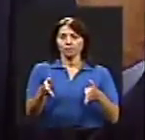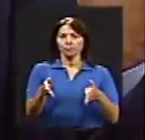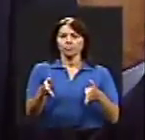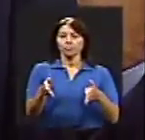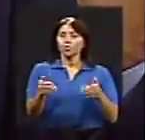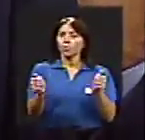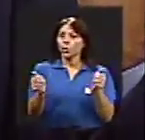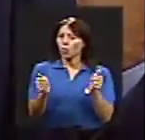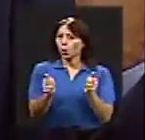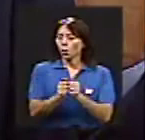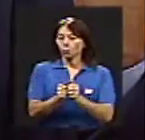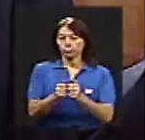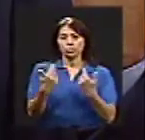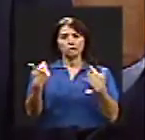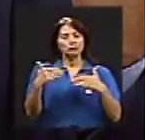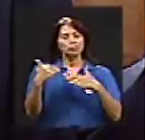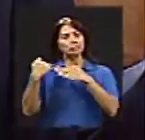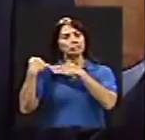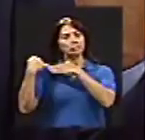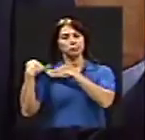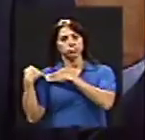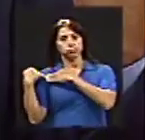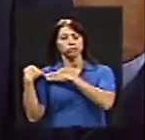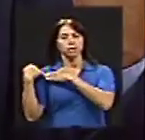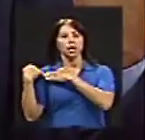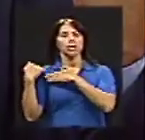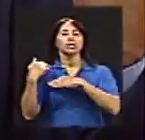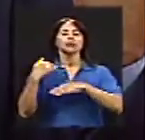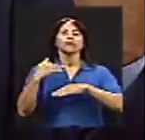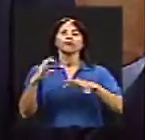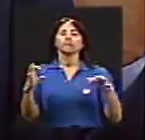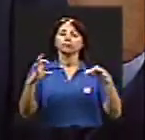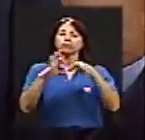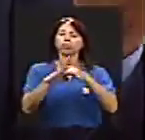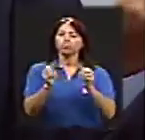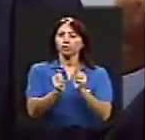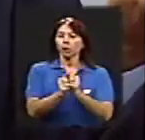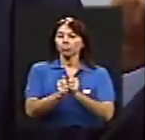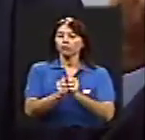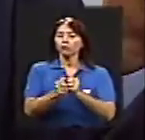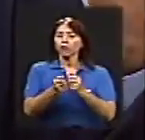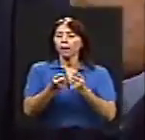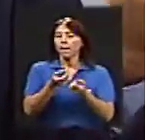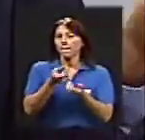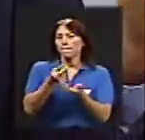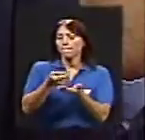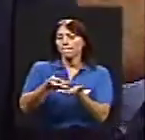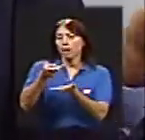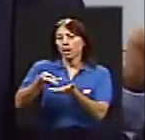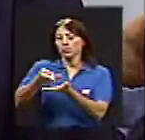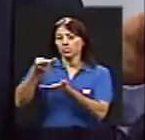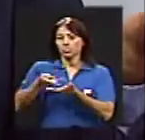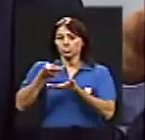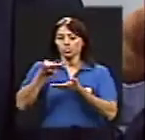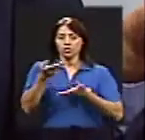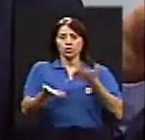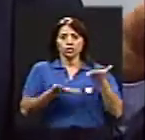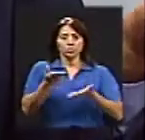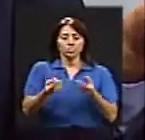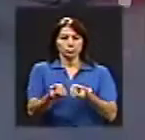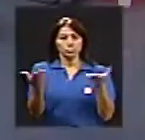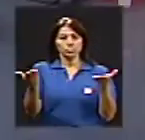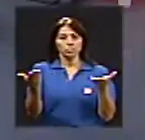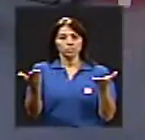con una enorme responsabilidad sobre los servicios, sobre los precios de los servicios